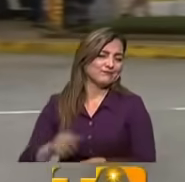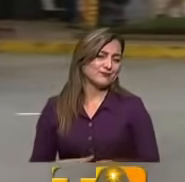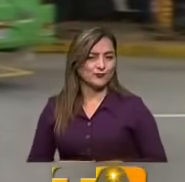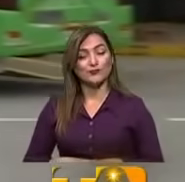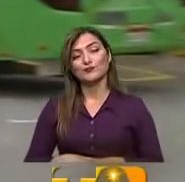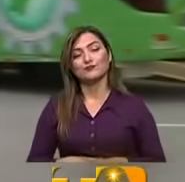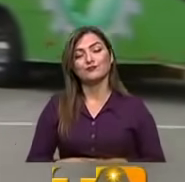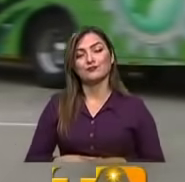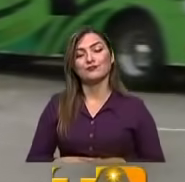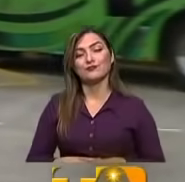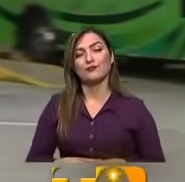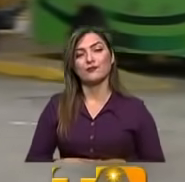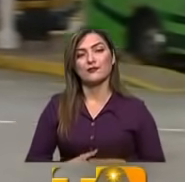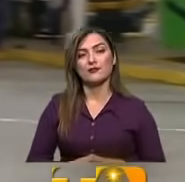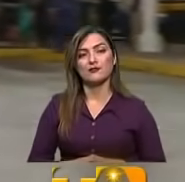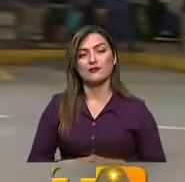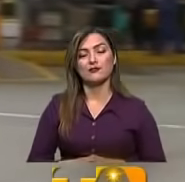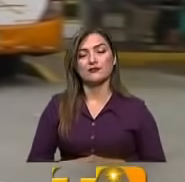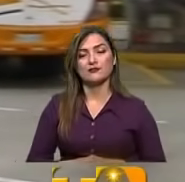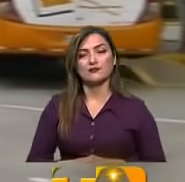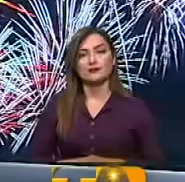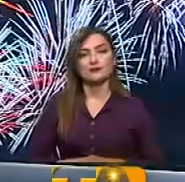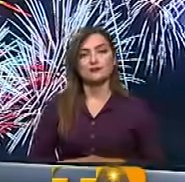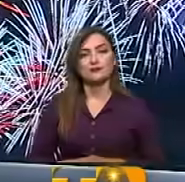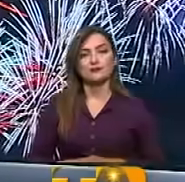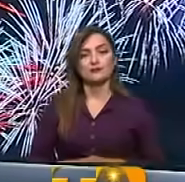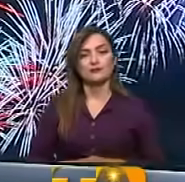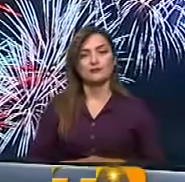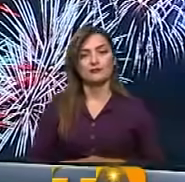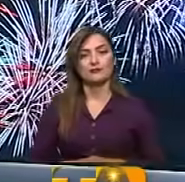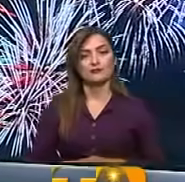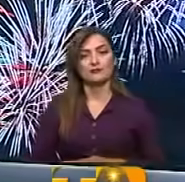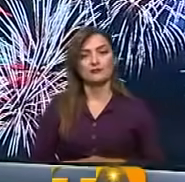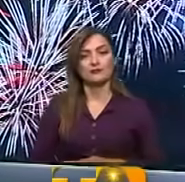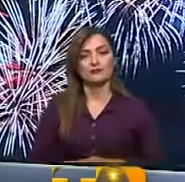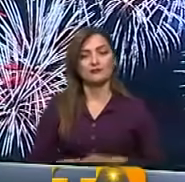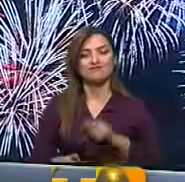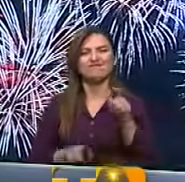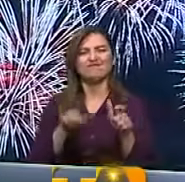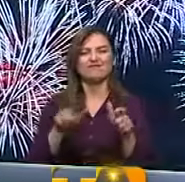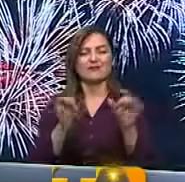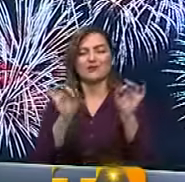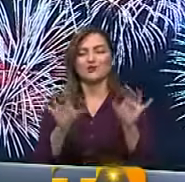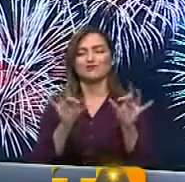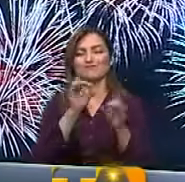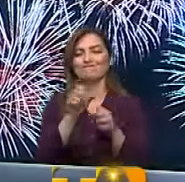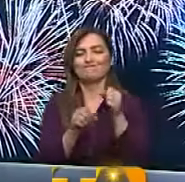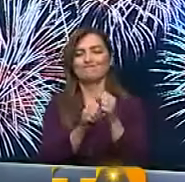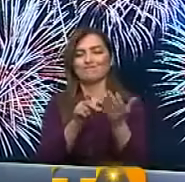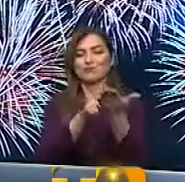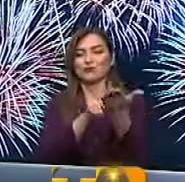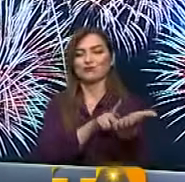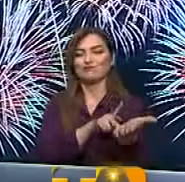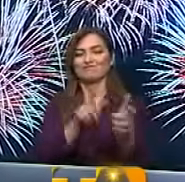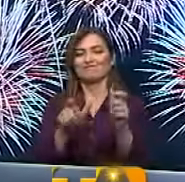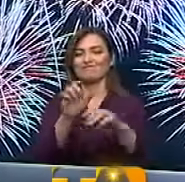En Quito, Daniela Valencia, 24 horas. Las cábalas y rituales para traer la buena suerte son una costumbre que